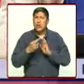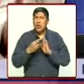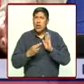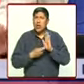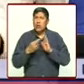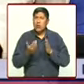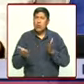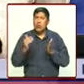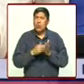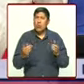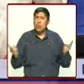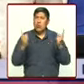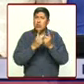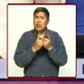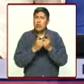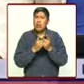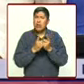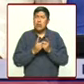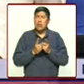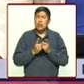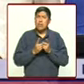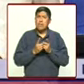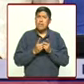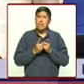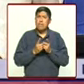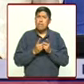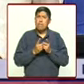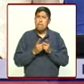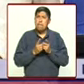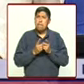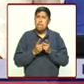poder reencontrarse posteriormente.